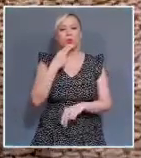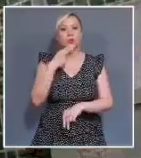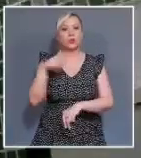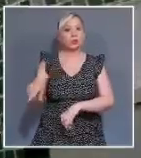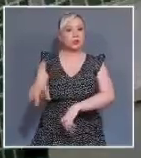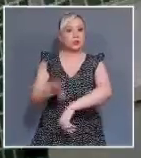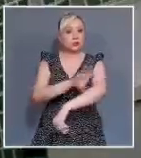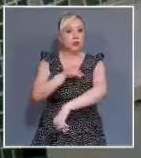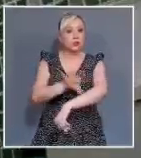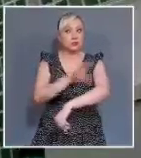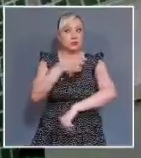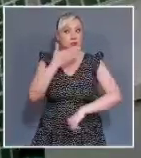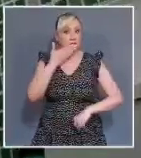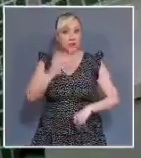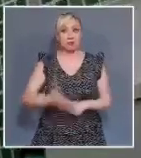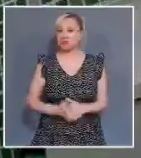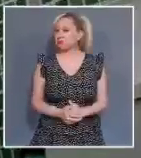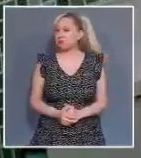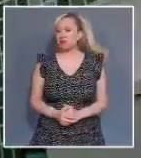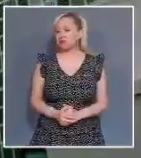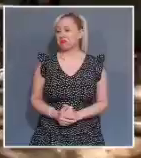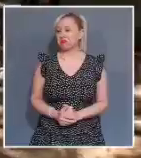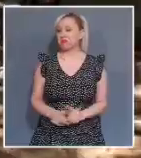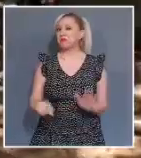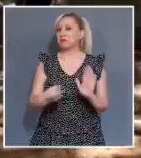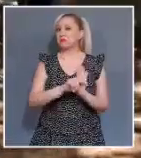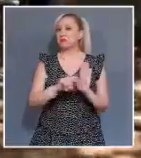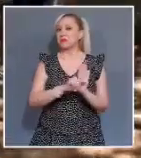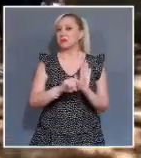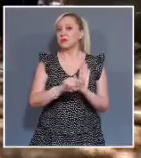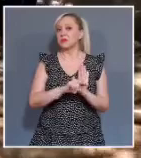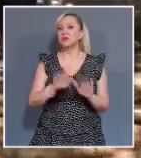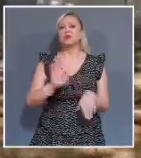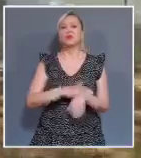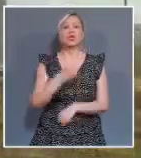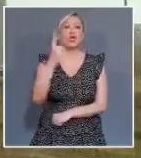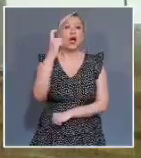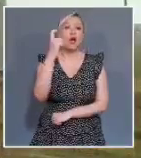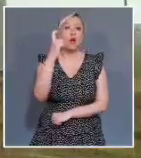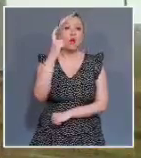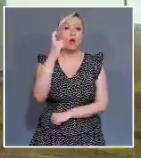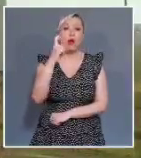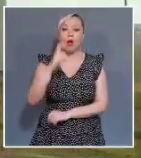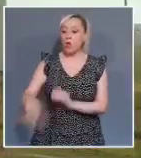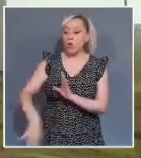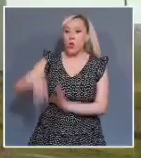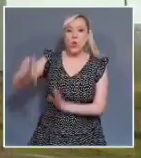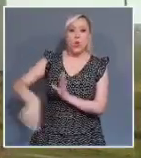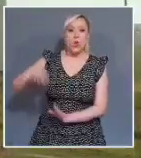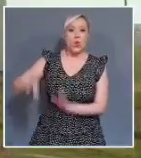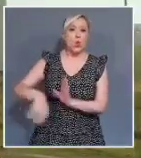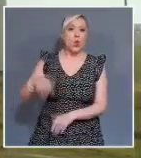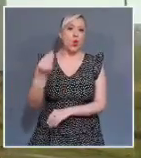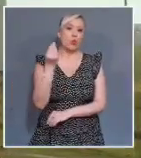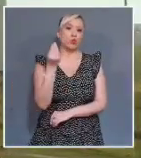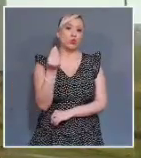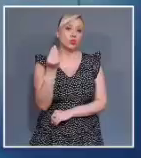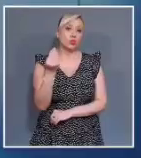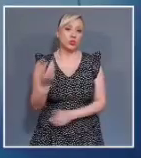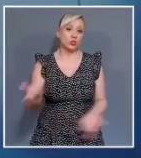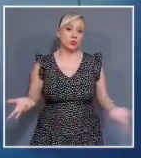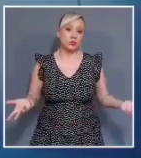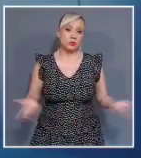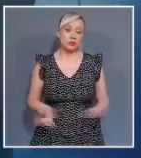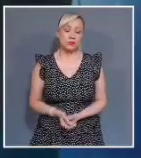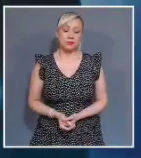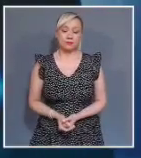noticia, impacta negativamente en la disponibilidad de agua en el país. Poder Informativo, Lilian Moreno.